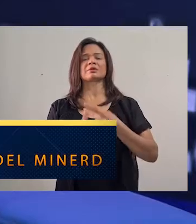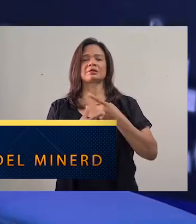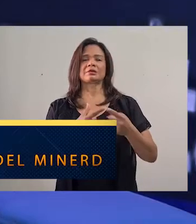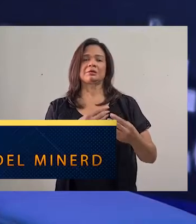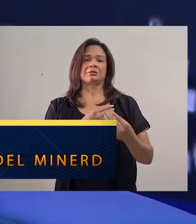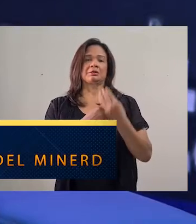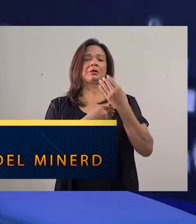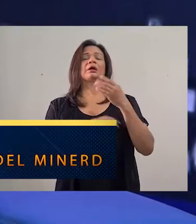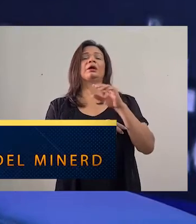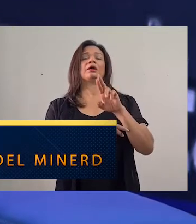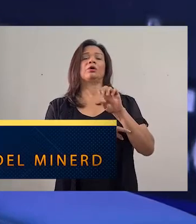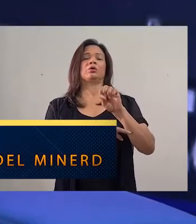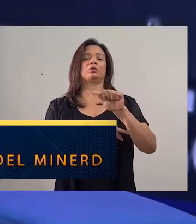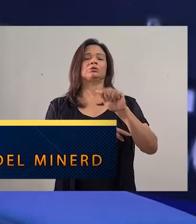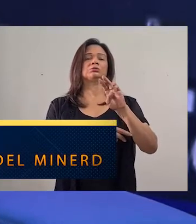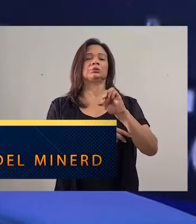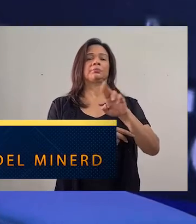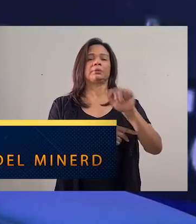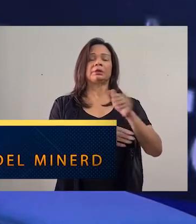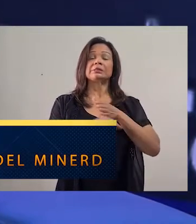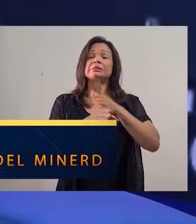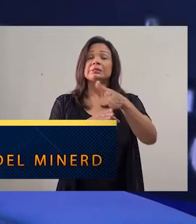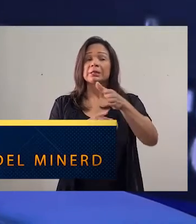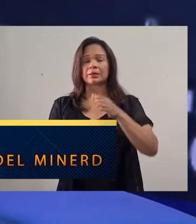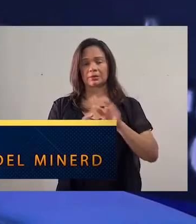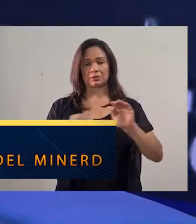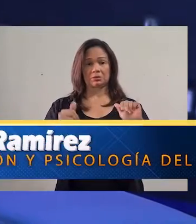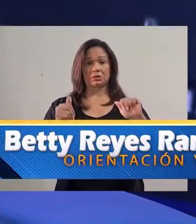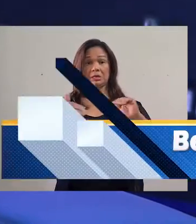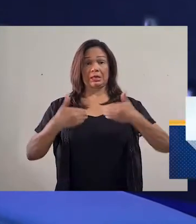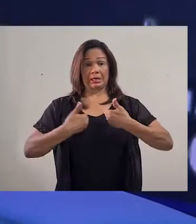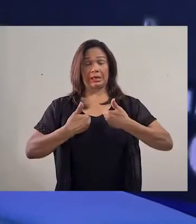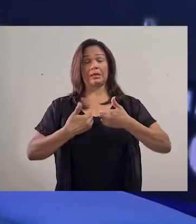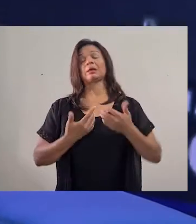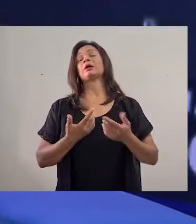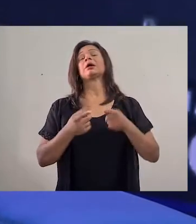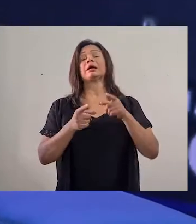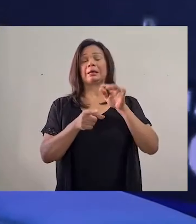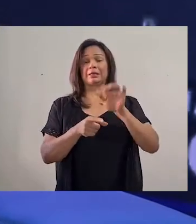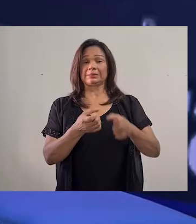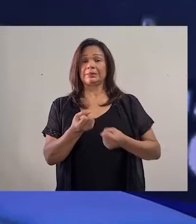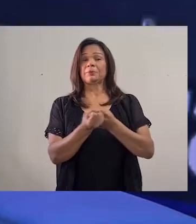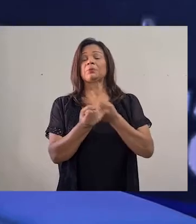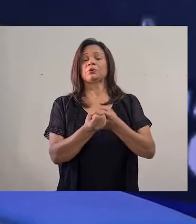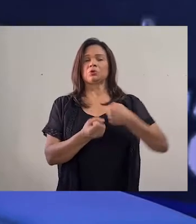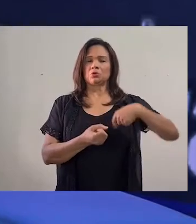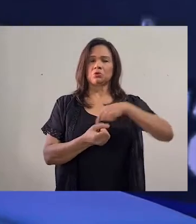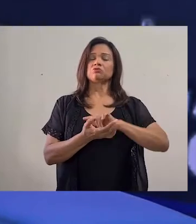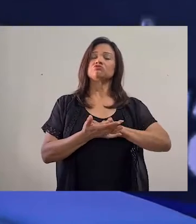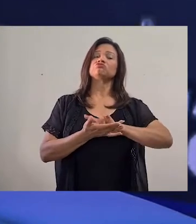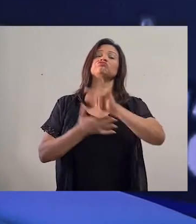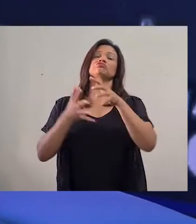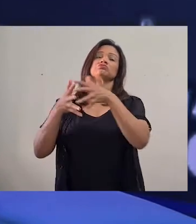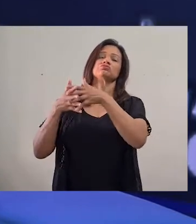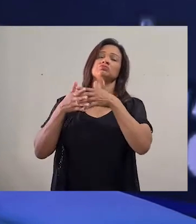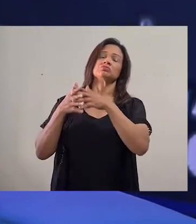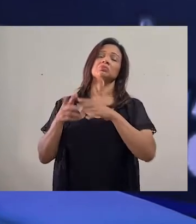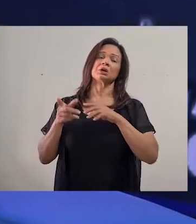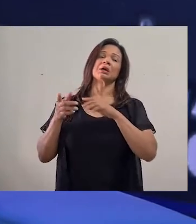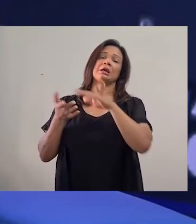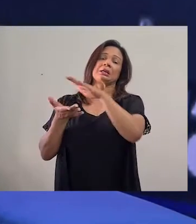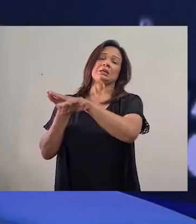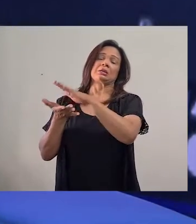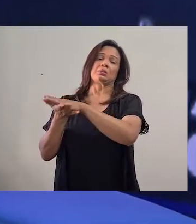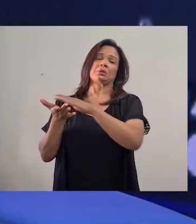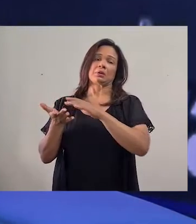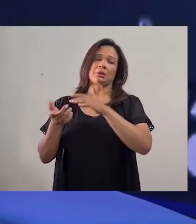entendíamos. Recibimos el apoyo de Rosa María Paliza, una especialista en autismo, y con ese apoyo luego nos fuimos a Estados Unidos.